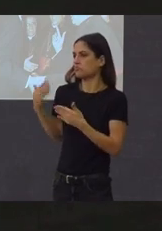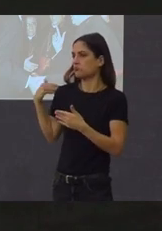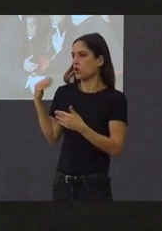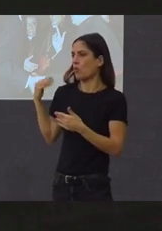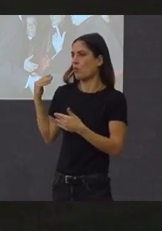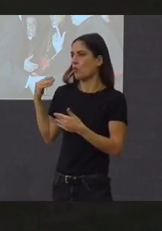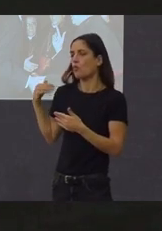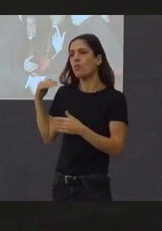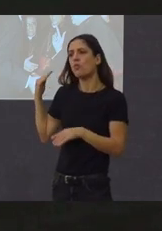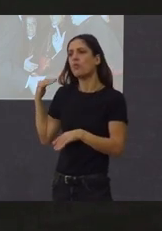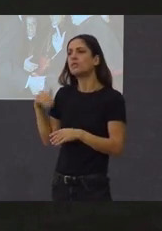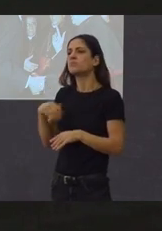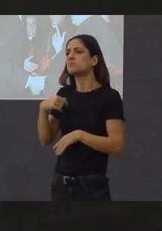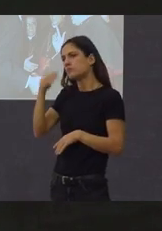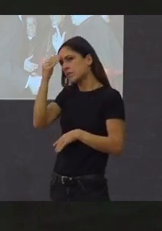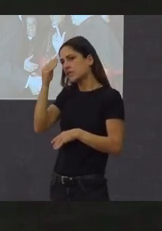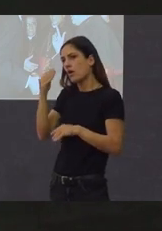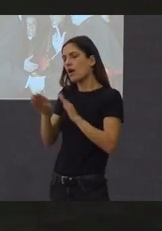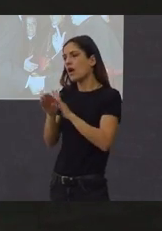posición